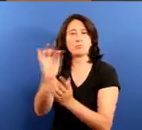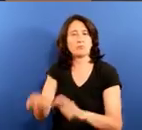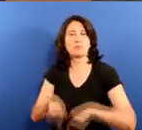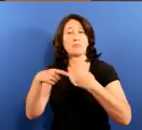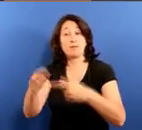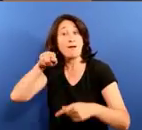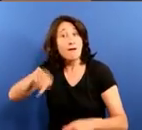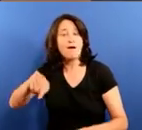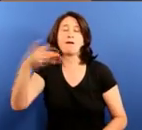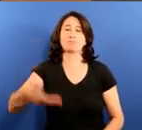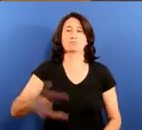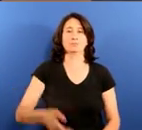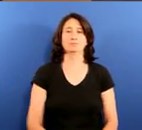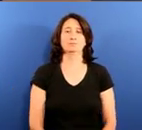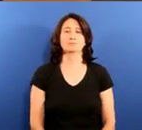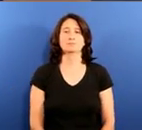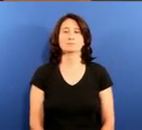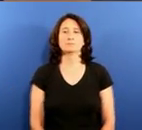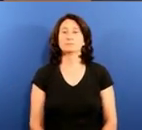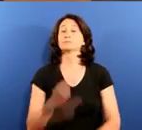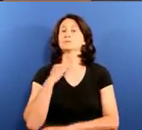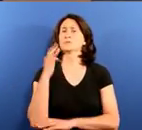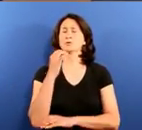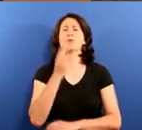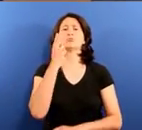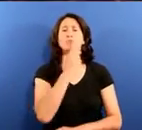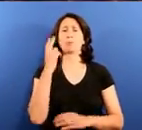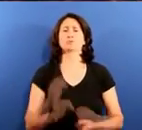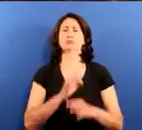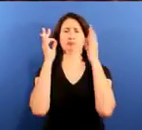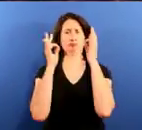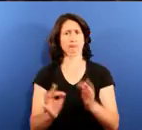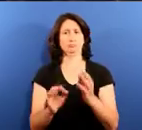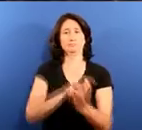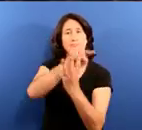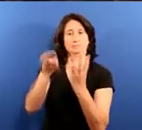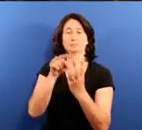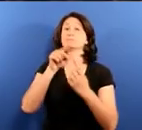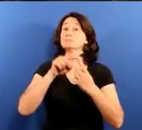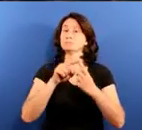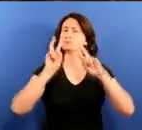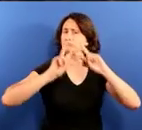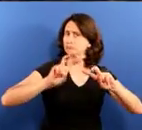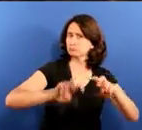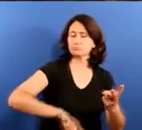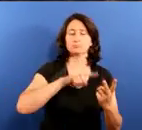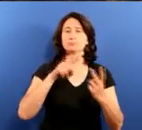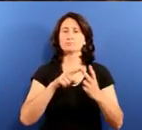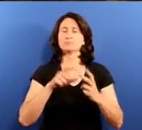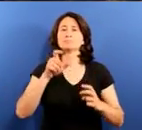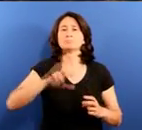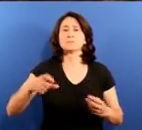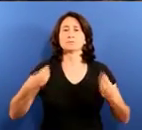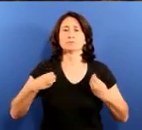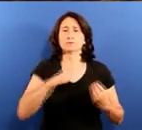colectivos es el servicio que, de una manera u otra, dan a la sociedad de Vizcaya. Igualmente, el diputado general de Vizcaya ha asegurado que, aunque